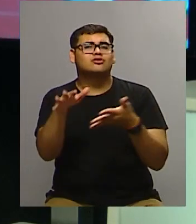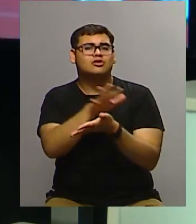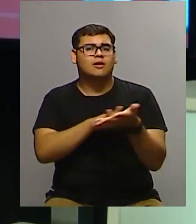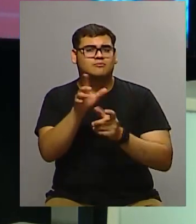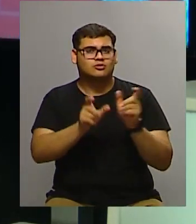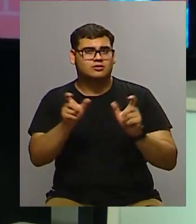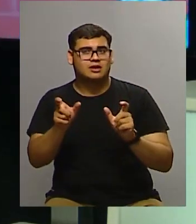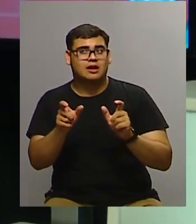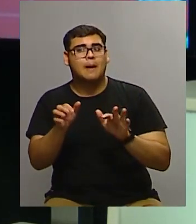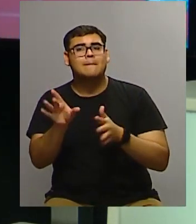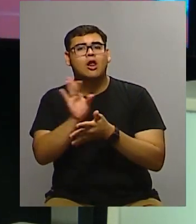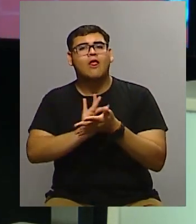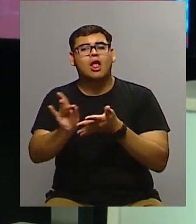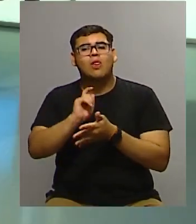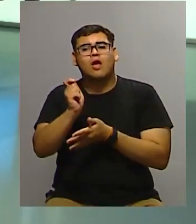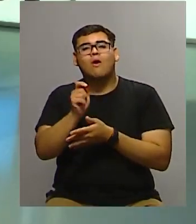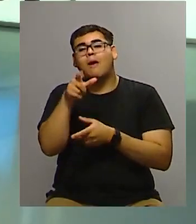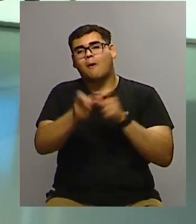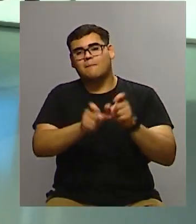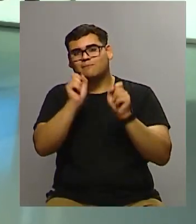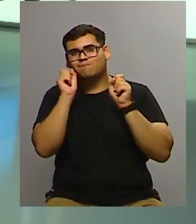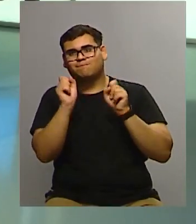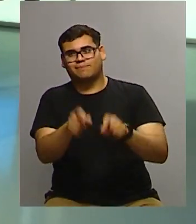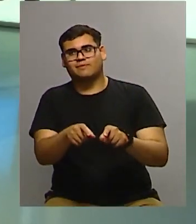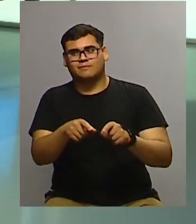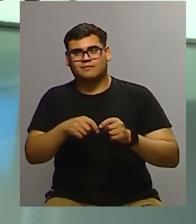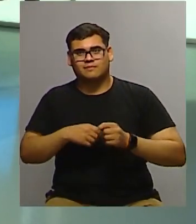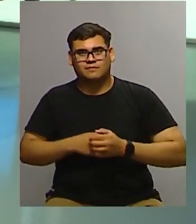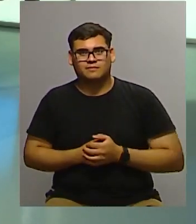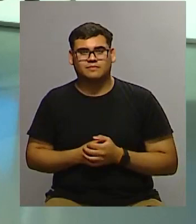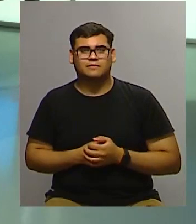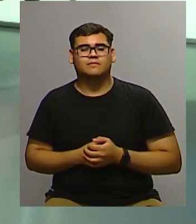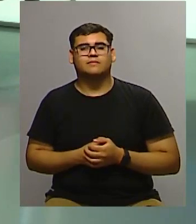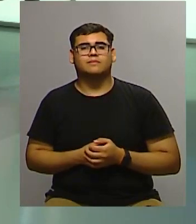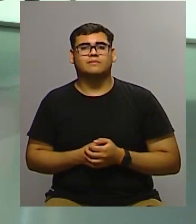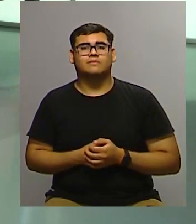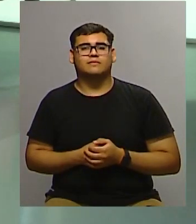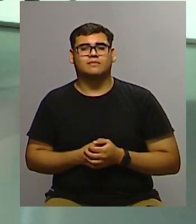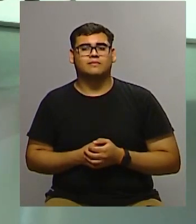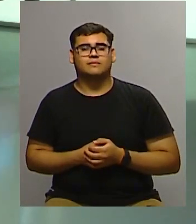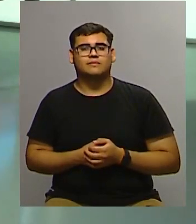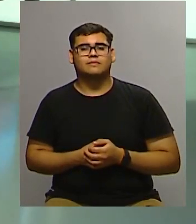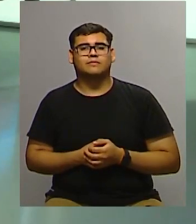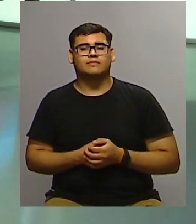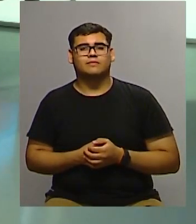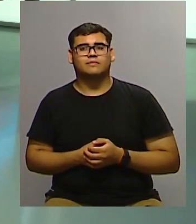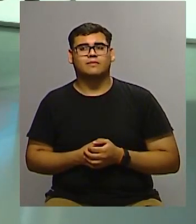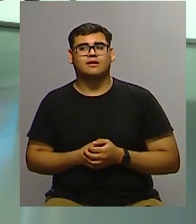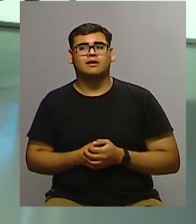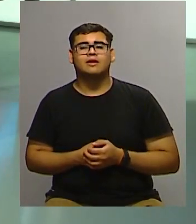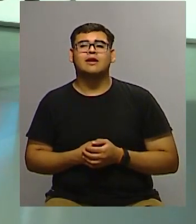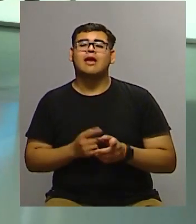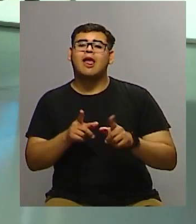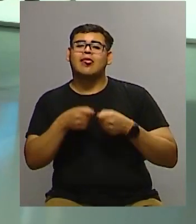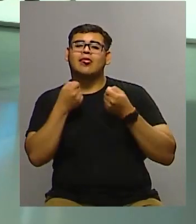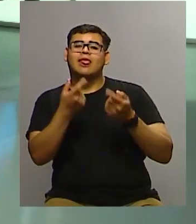hoy la deuda pendiente la tienen con esos sectores. La deuda pendiente se tiene con no haber logrado aún